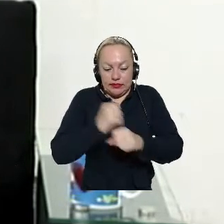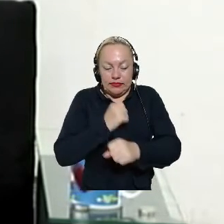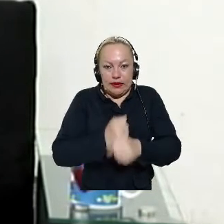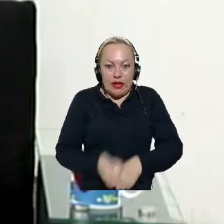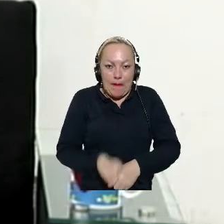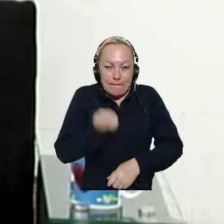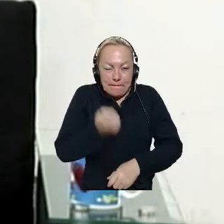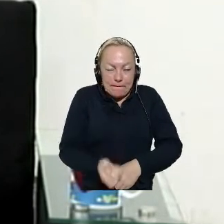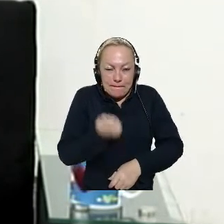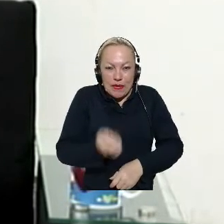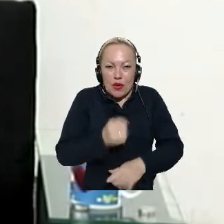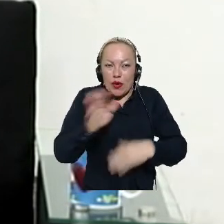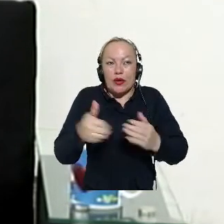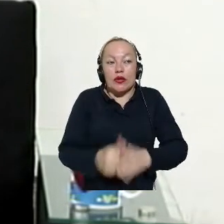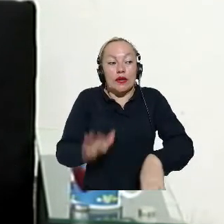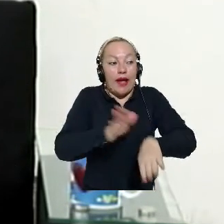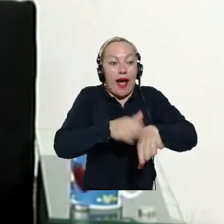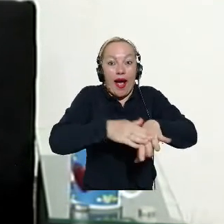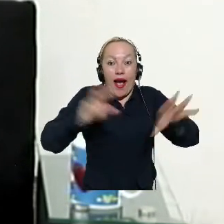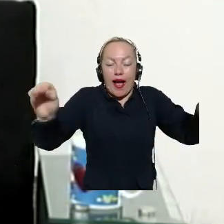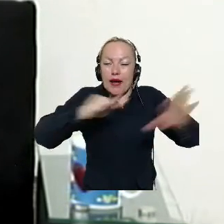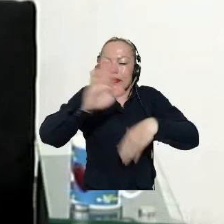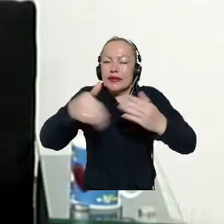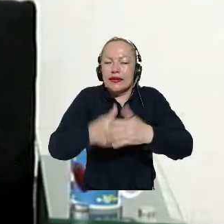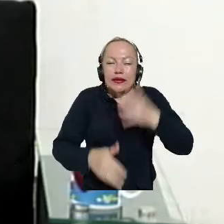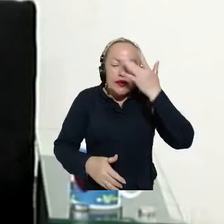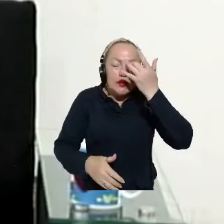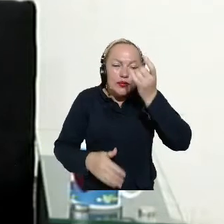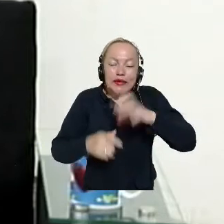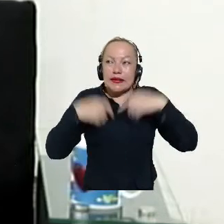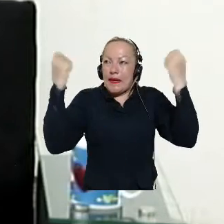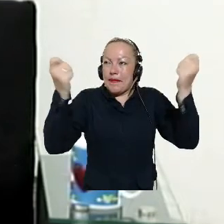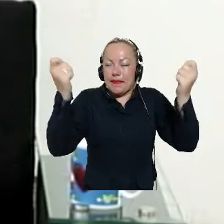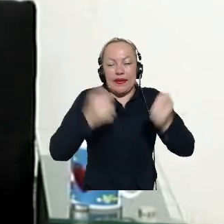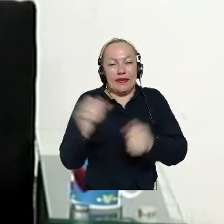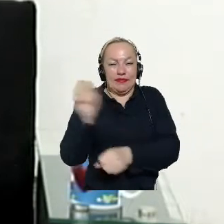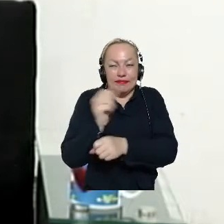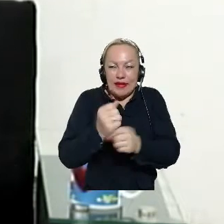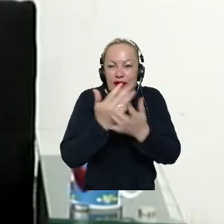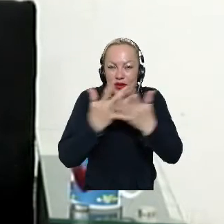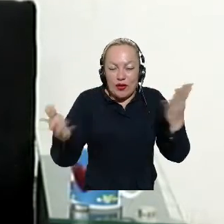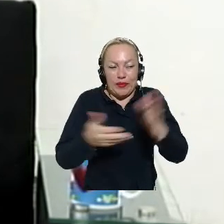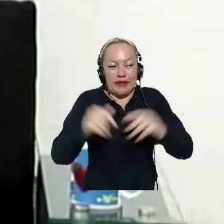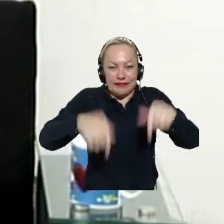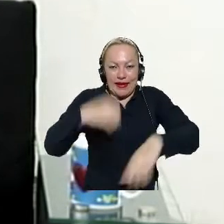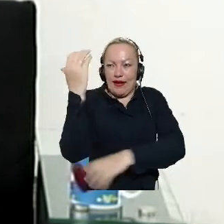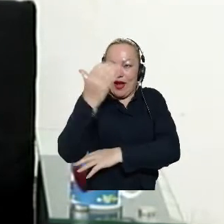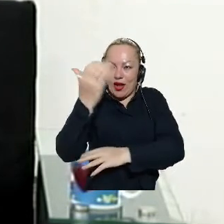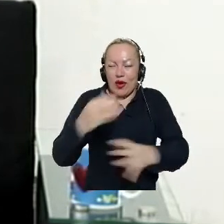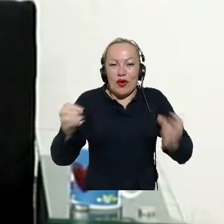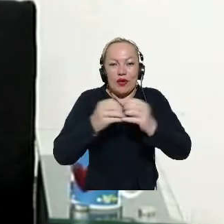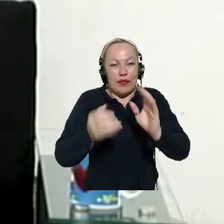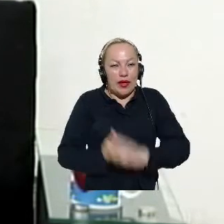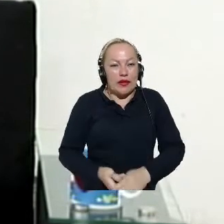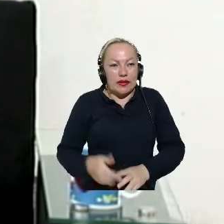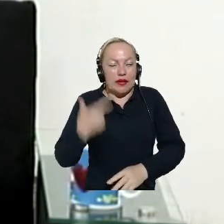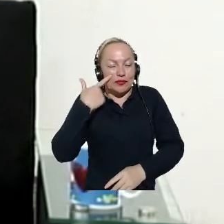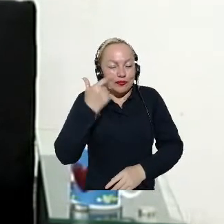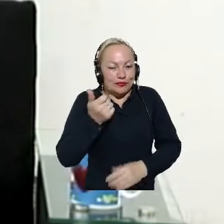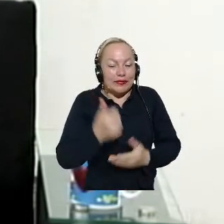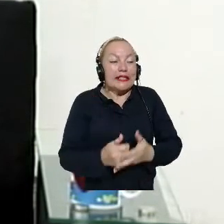que pone en alerta, porque además la venta de vehículos en Colombia deja unos muy buenos